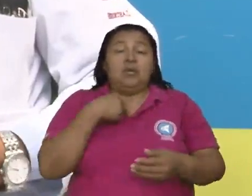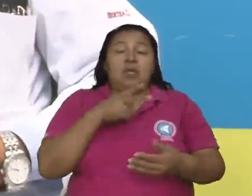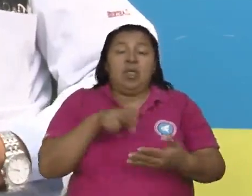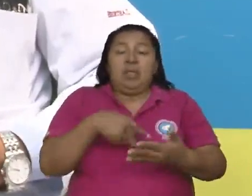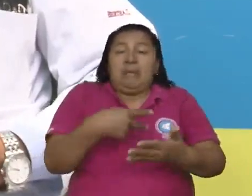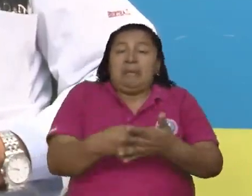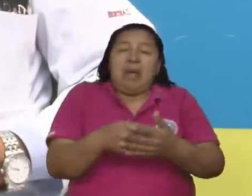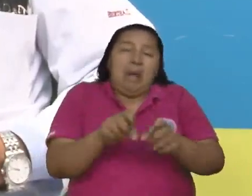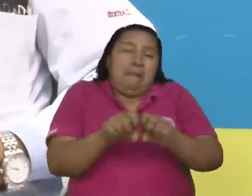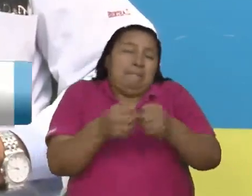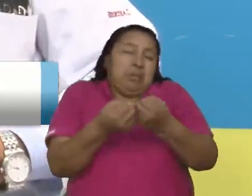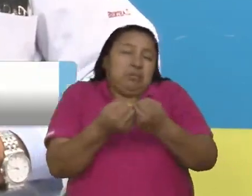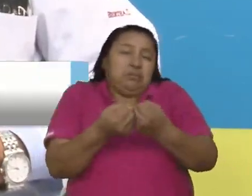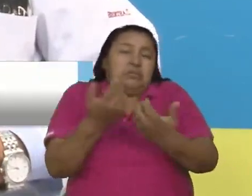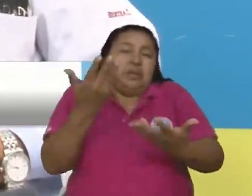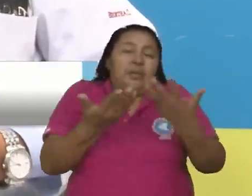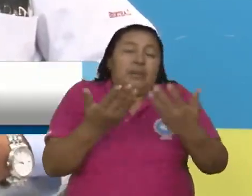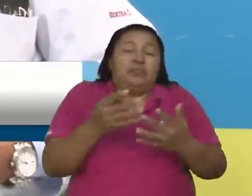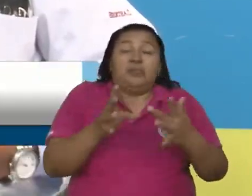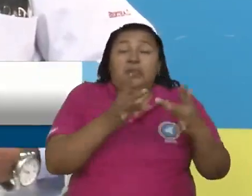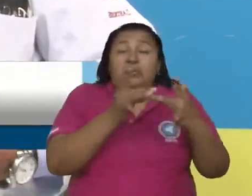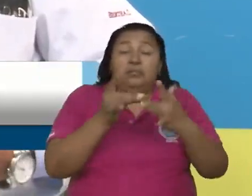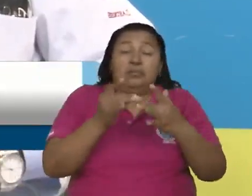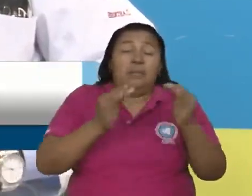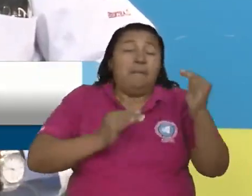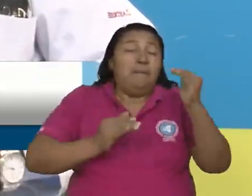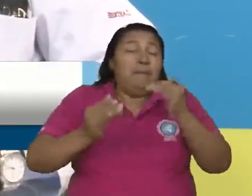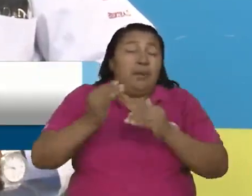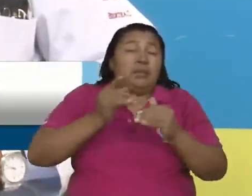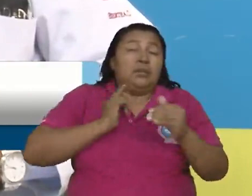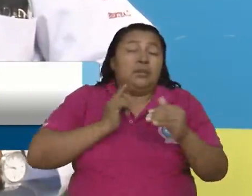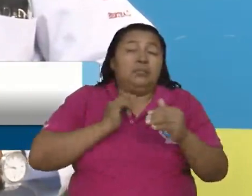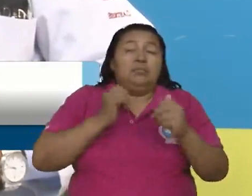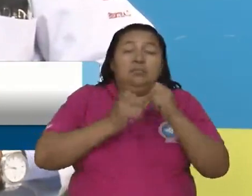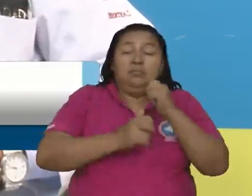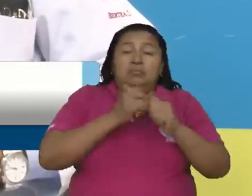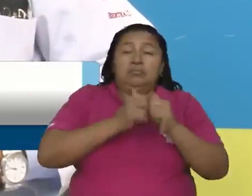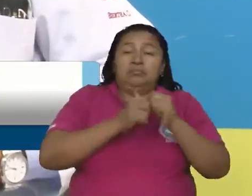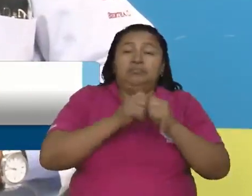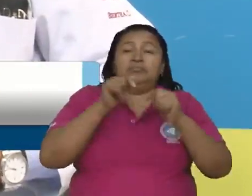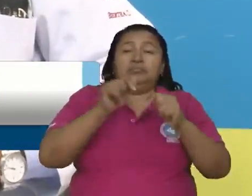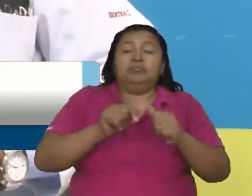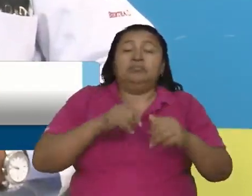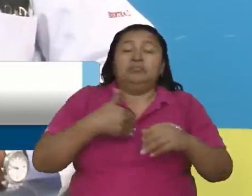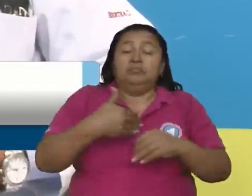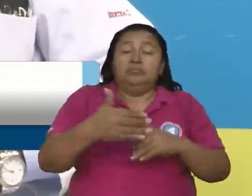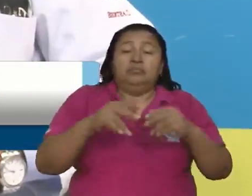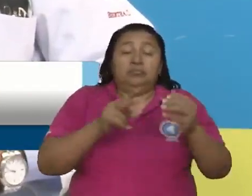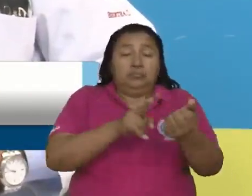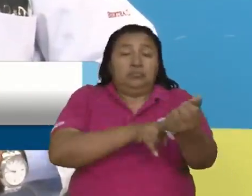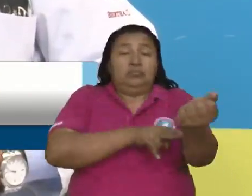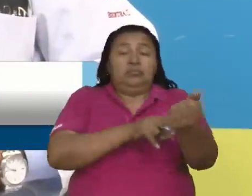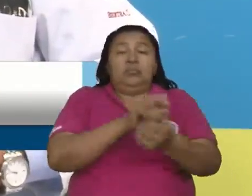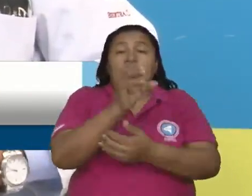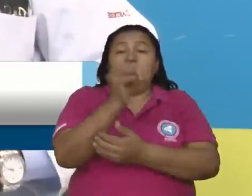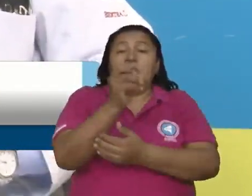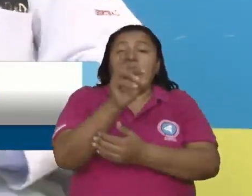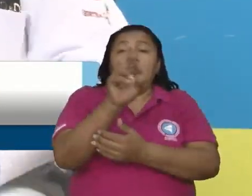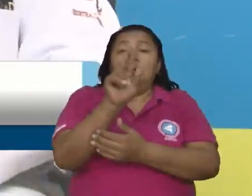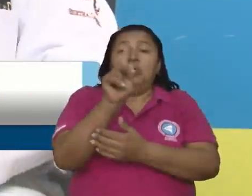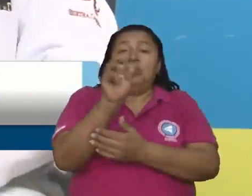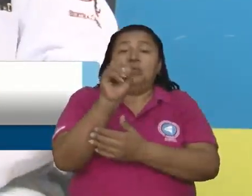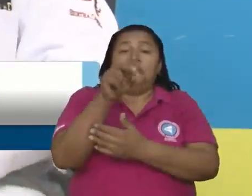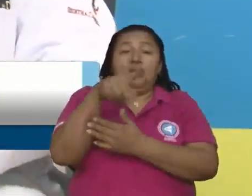trauma. Las especialidades que más tienen incidencia de enfermedad tromboembólica venosa es ortopedia, cuando hace